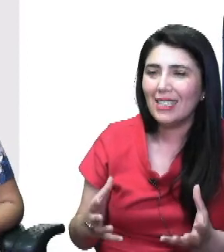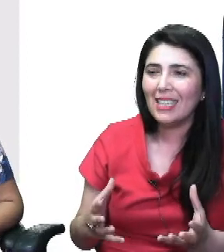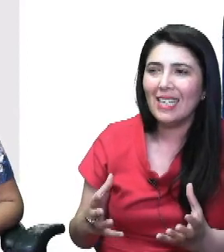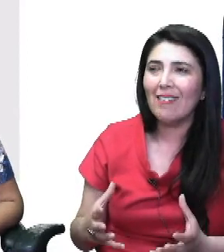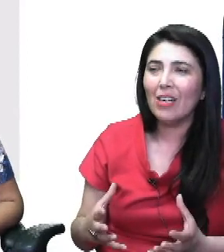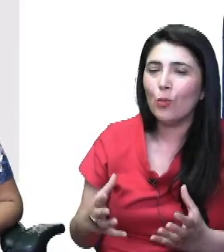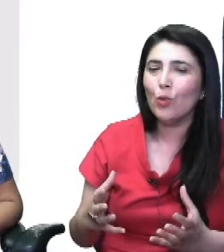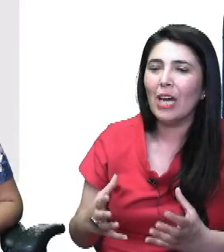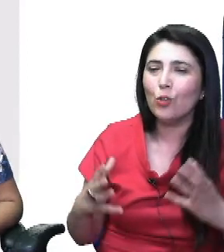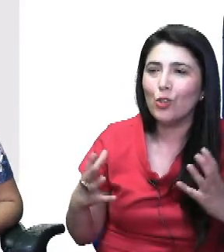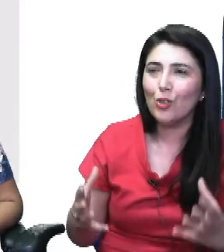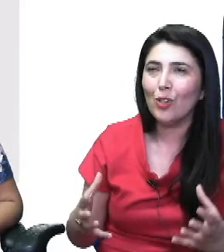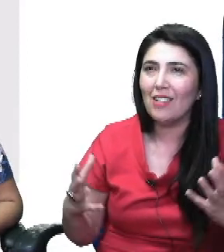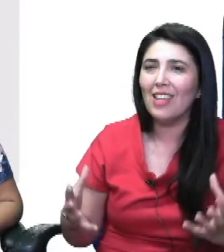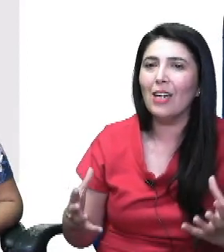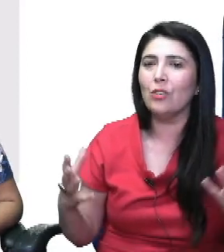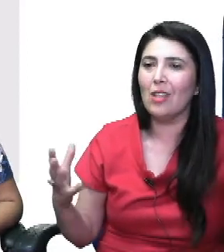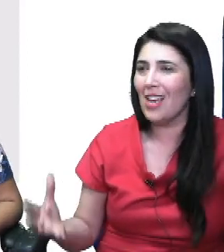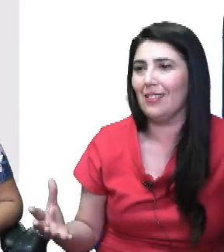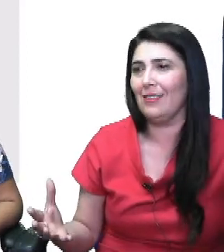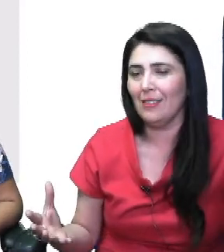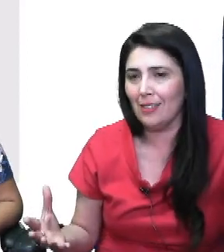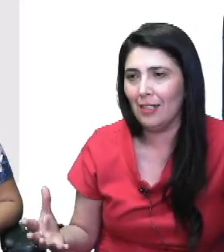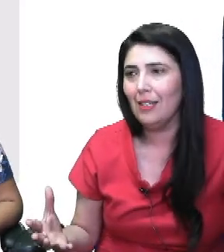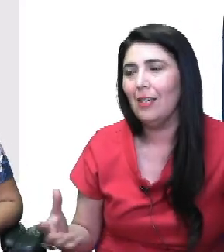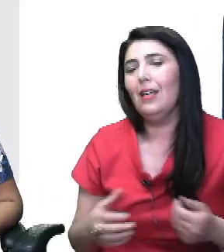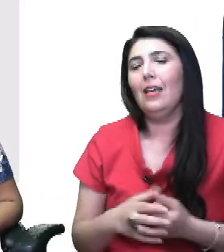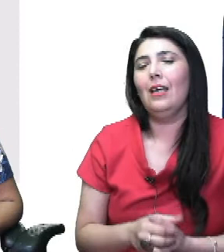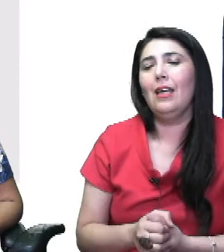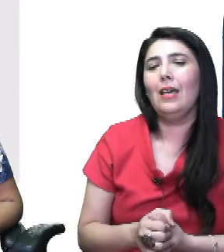un estrés que tiene que ver con las condiciones de vida cotidianas, ¿sí?